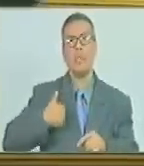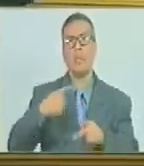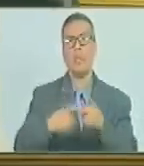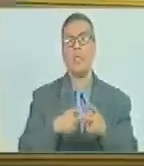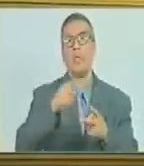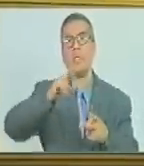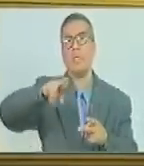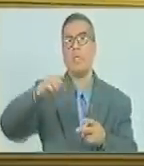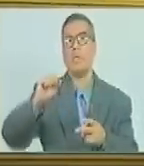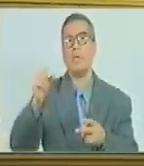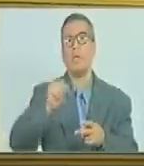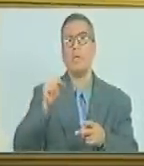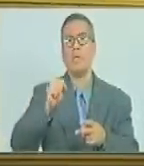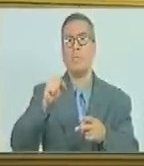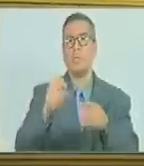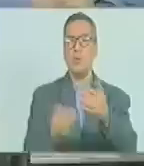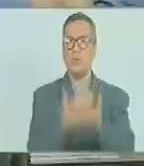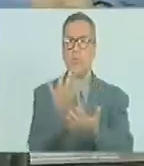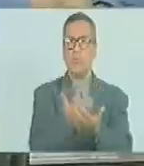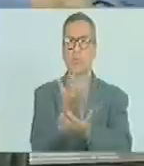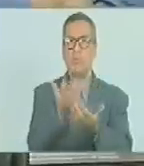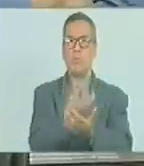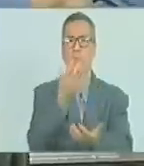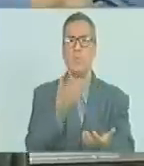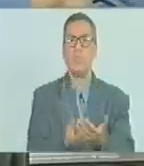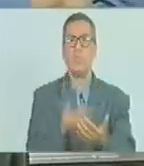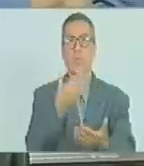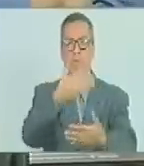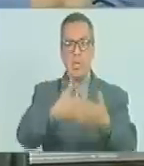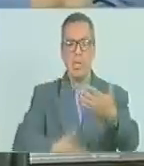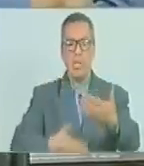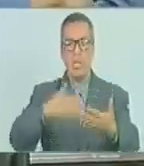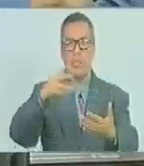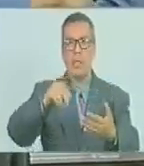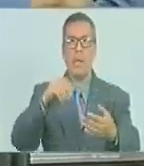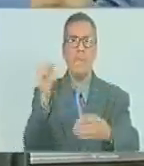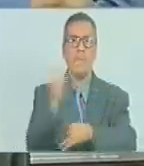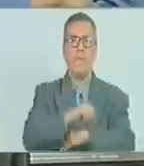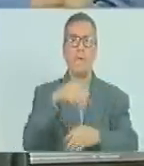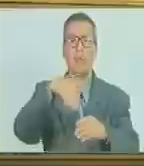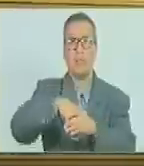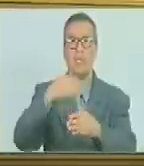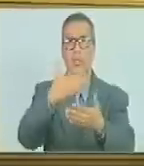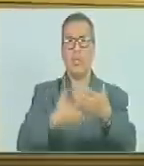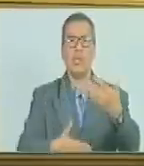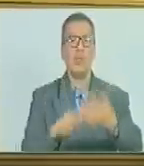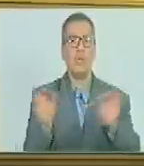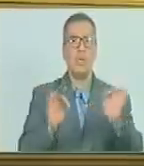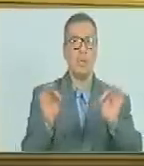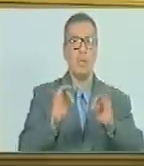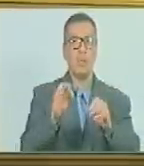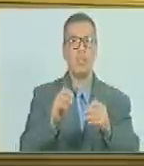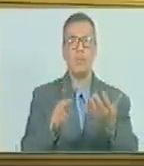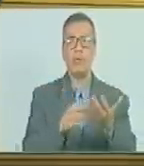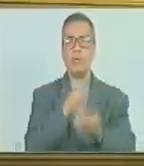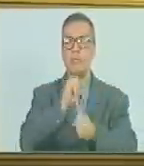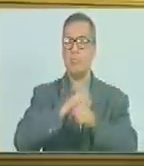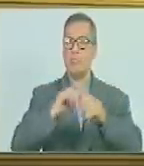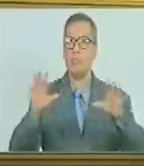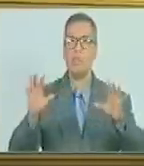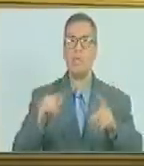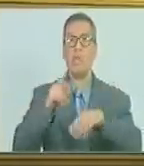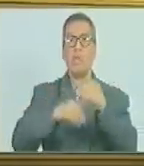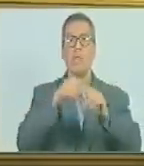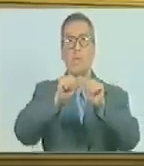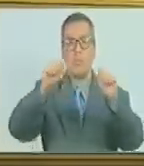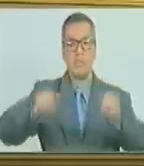Reoxal para quemar las actas de votación. Y acta mata voto. Si no presentas el acta, el voto ya no servía porque había sido destruido. Así era